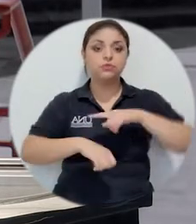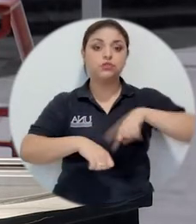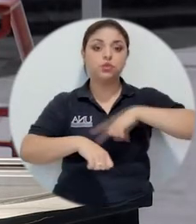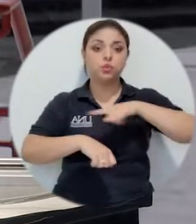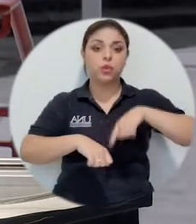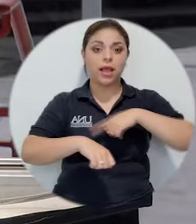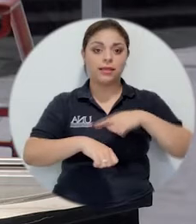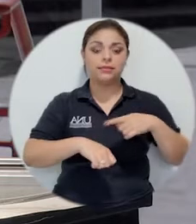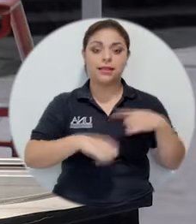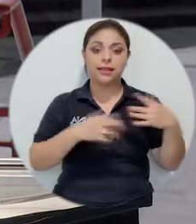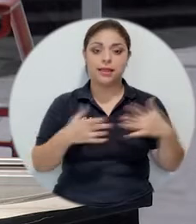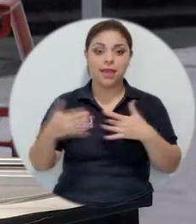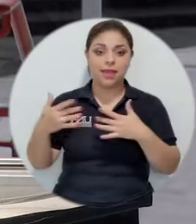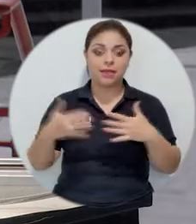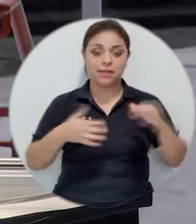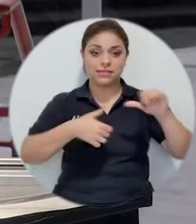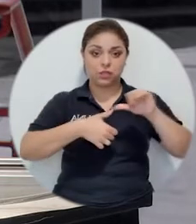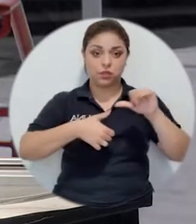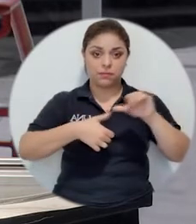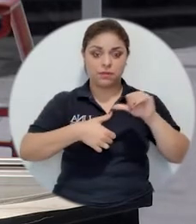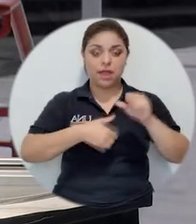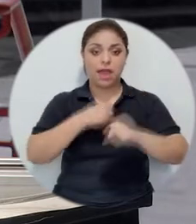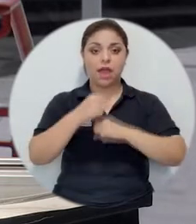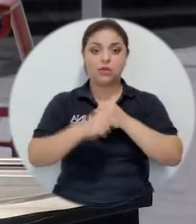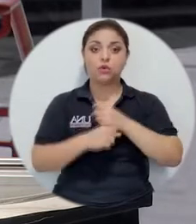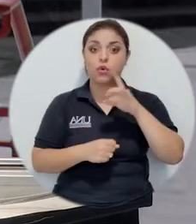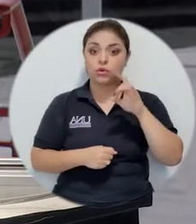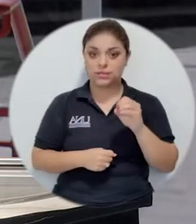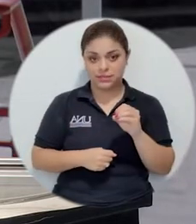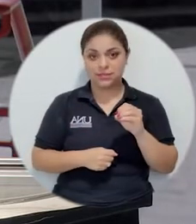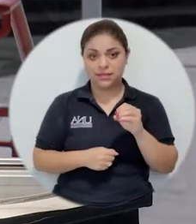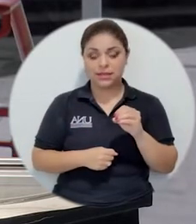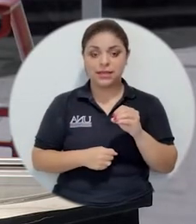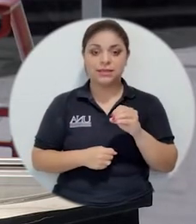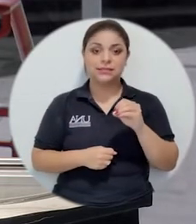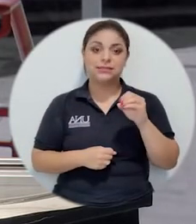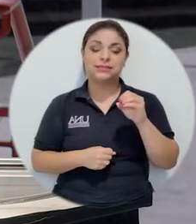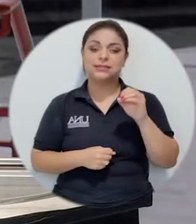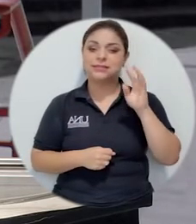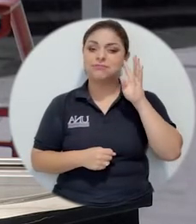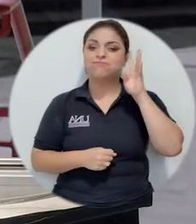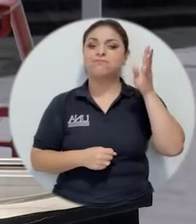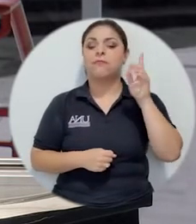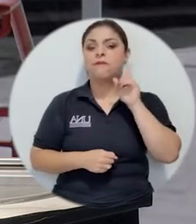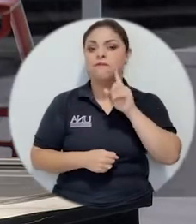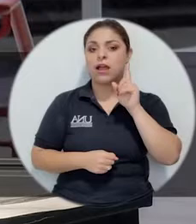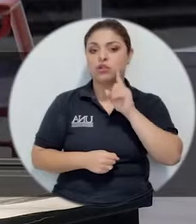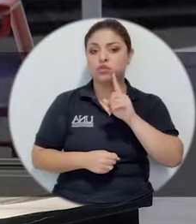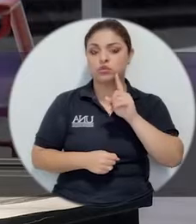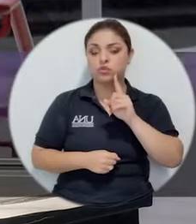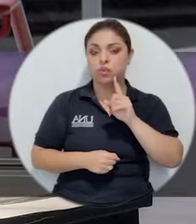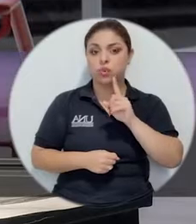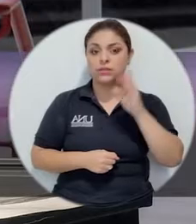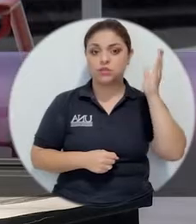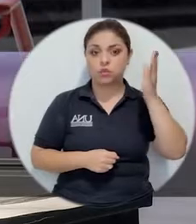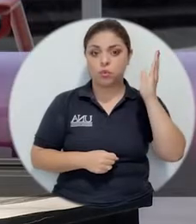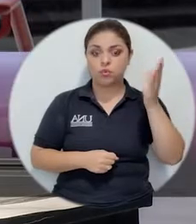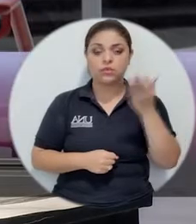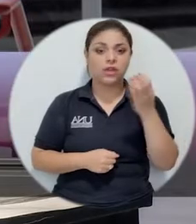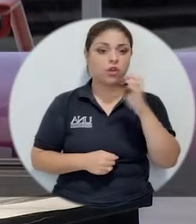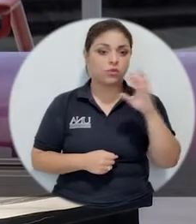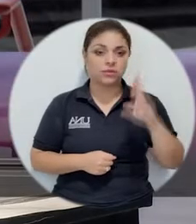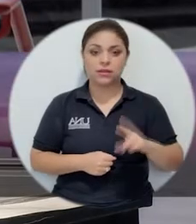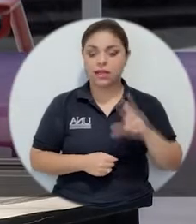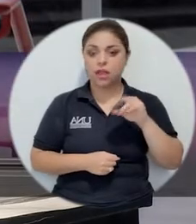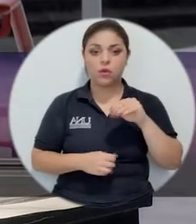durante la guerra en Centroamérica de los 80 se creó un falso discurso de que Costa Rica no formaba parte de